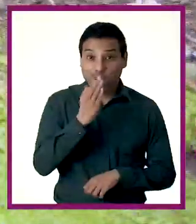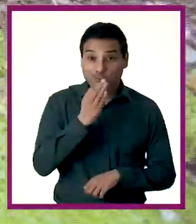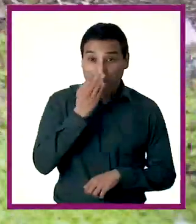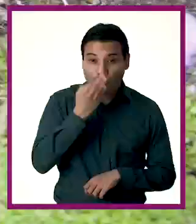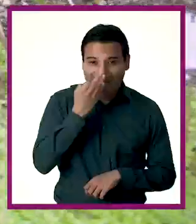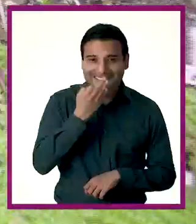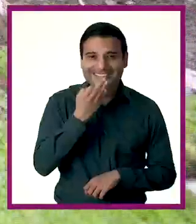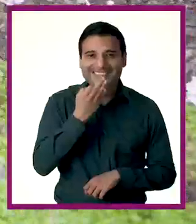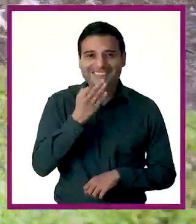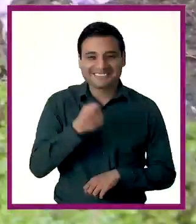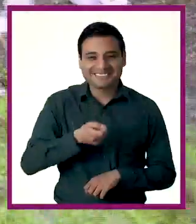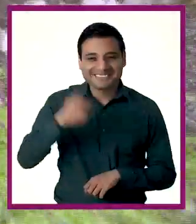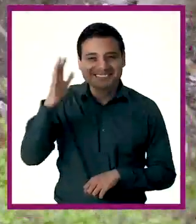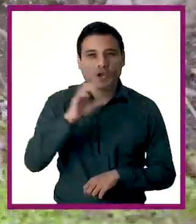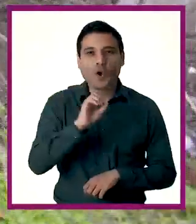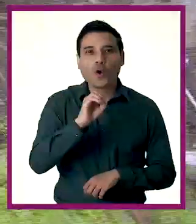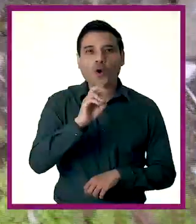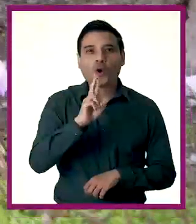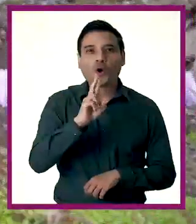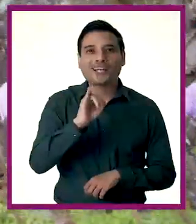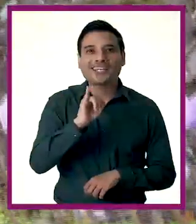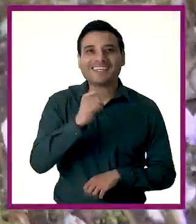Estas florecitas son como de origami.